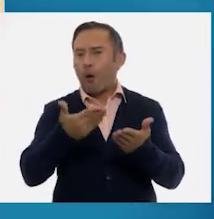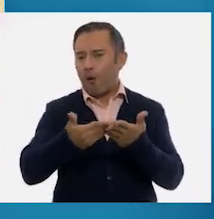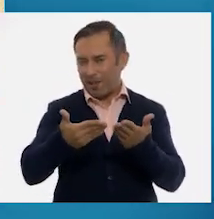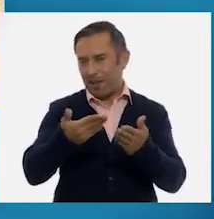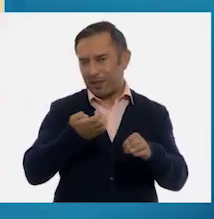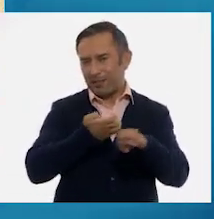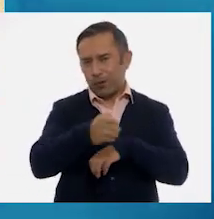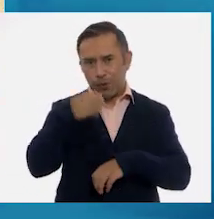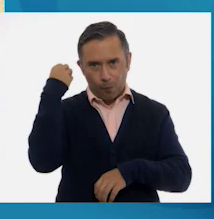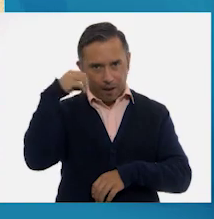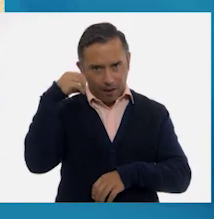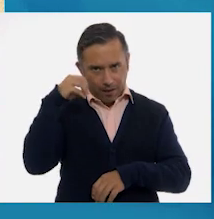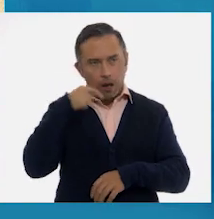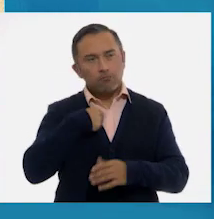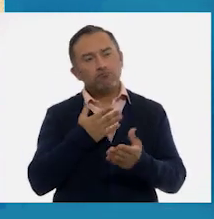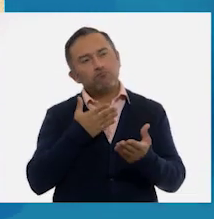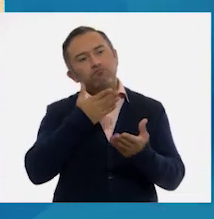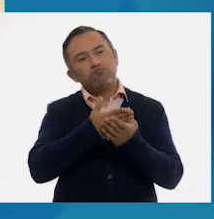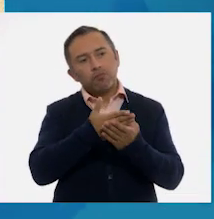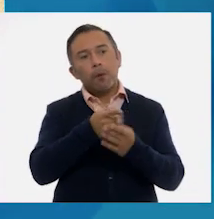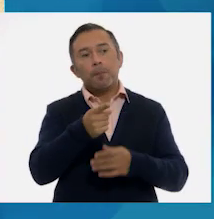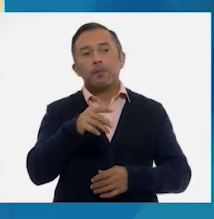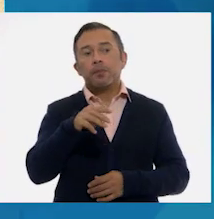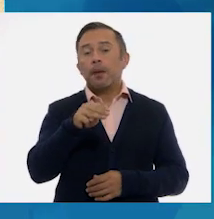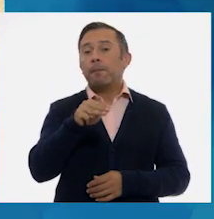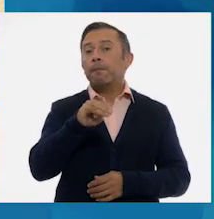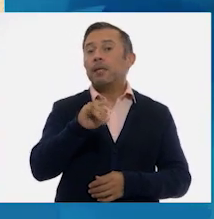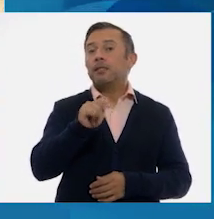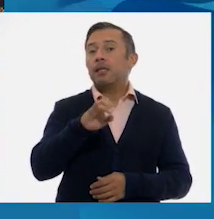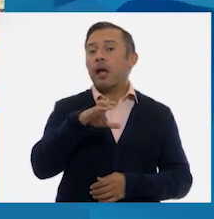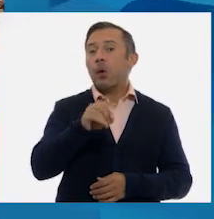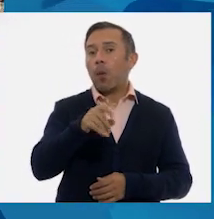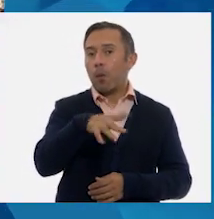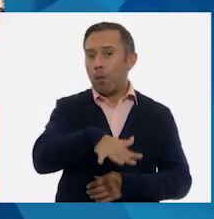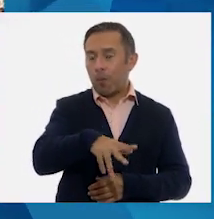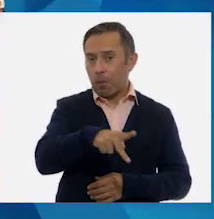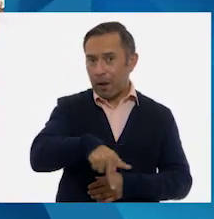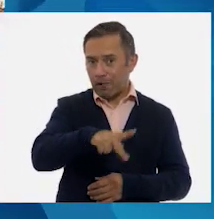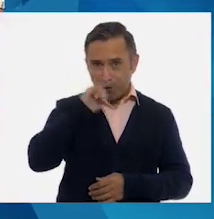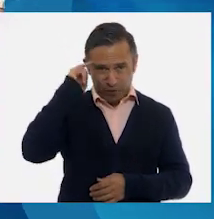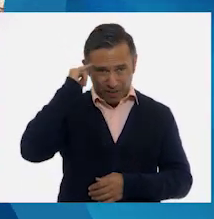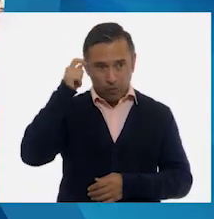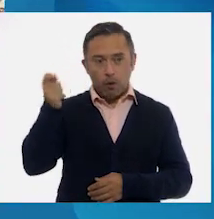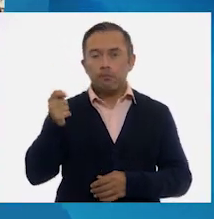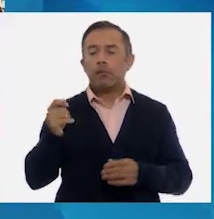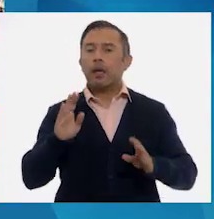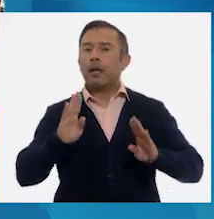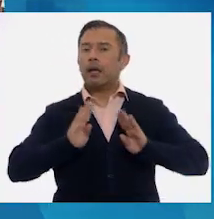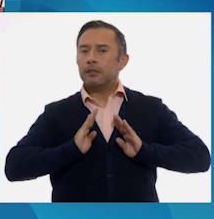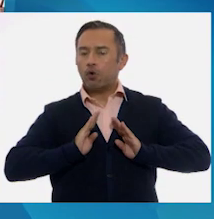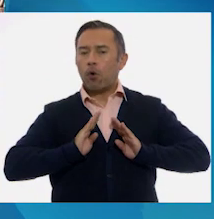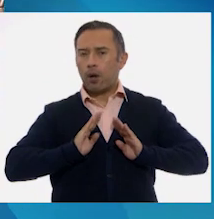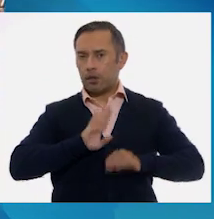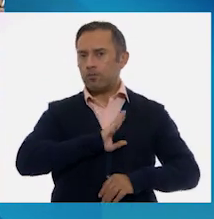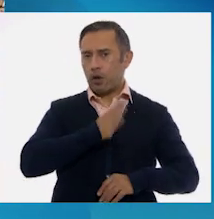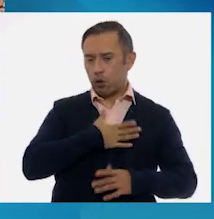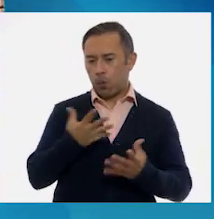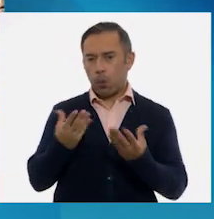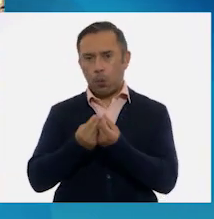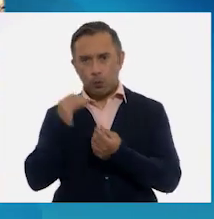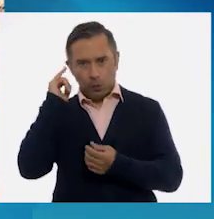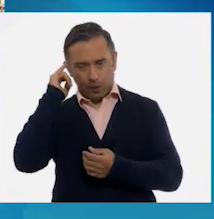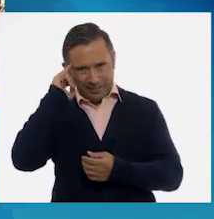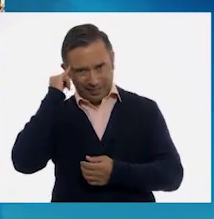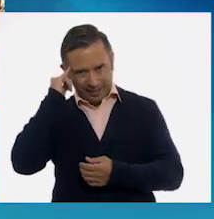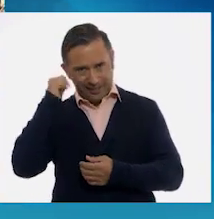Oaxaca. El señorío mixteco de Tututepec fue conquistado por un ejército de indígenas y españoles, comandado por Pedro